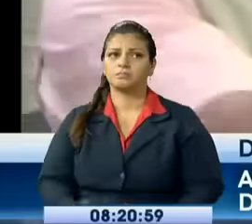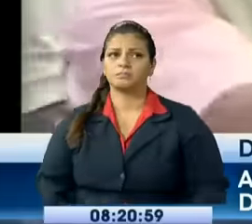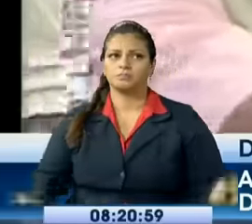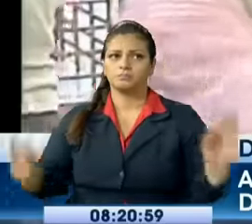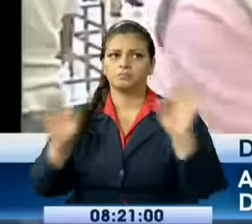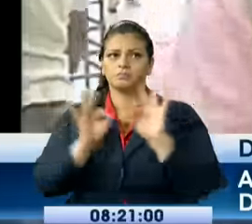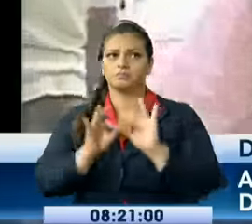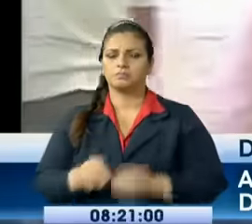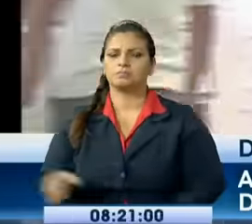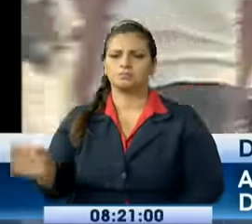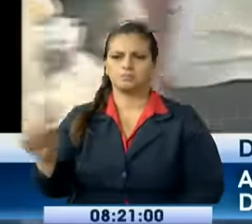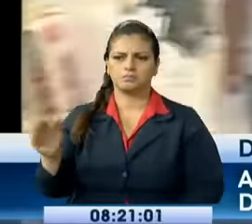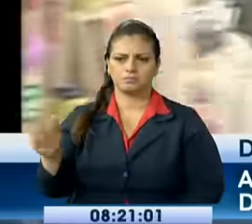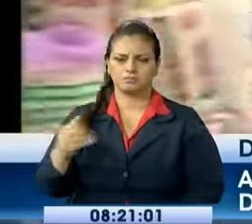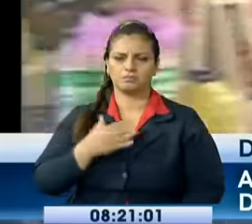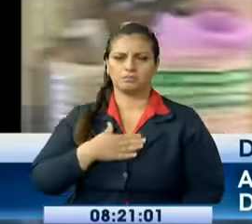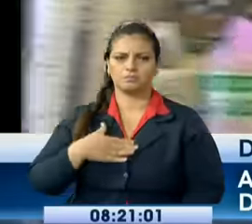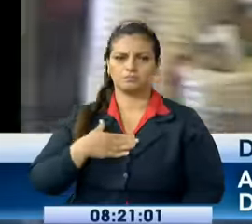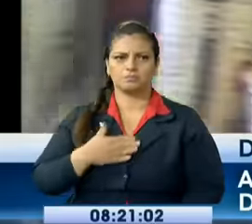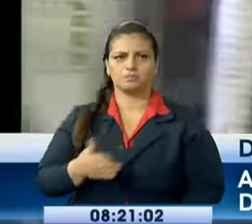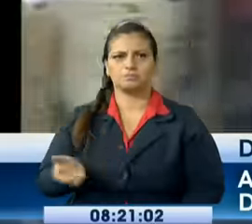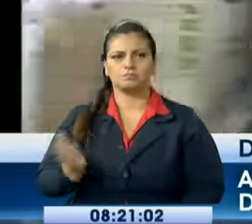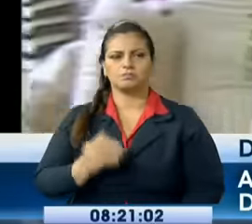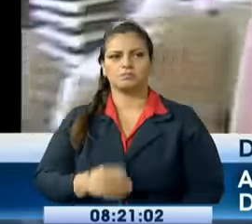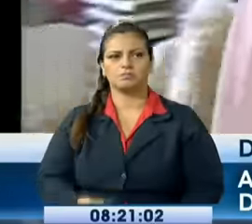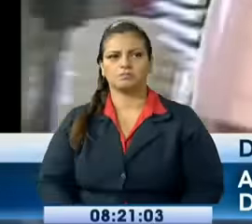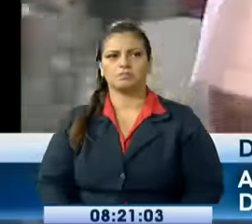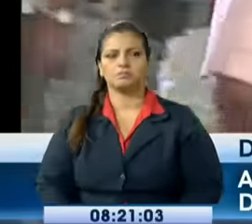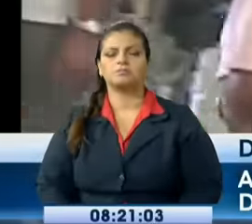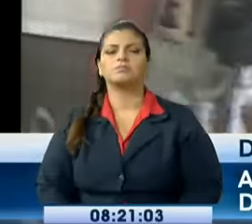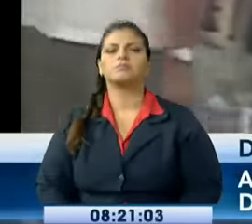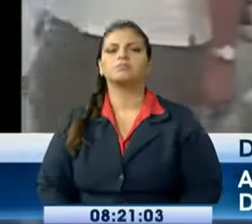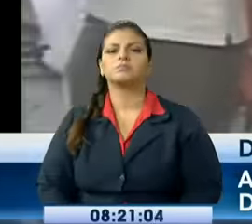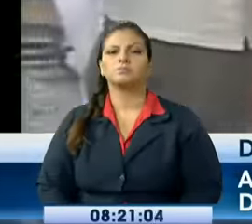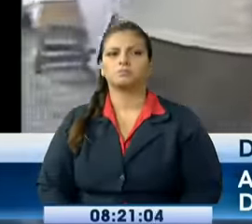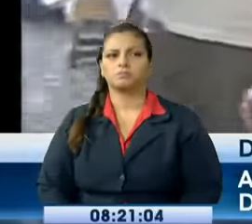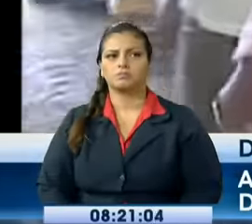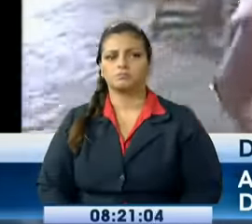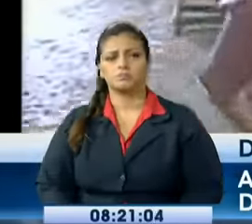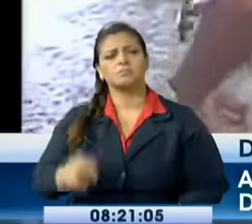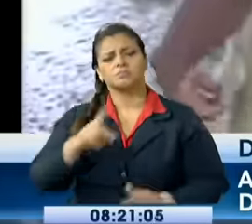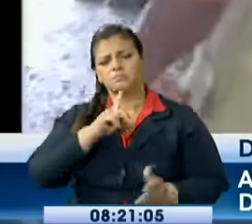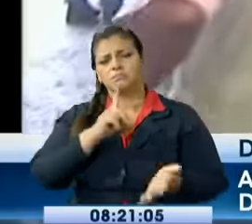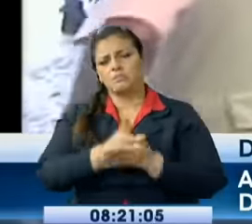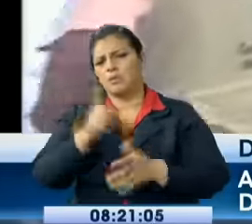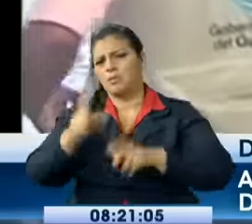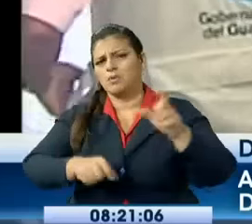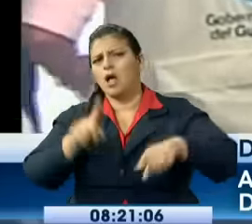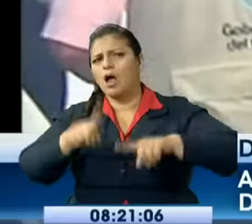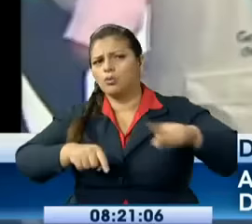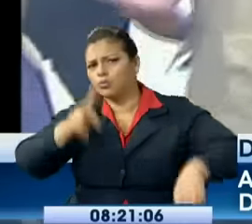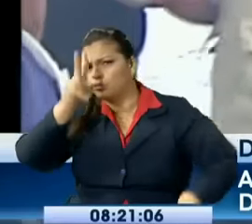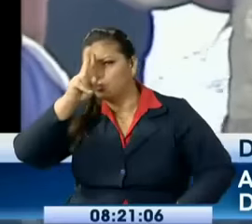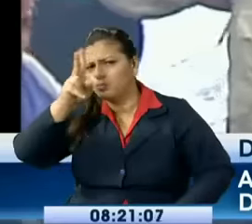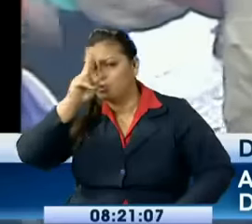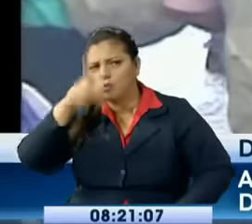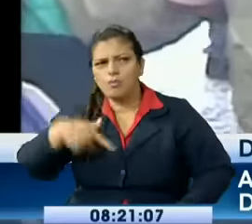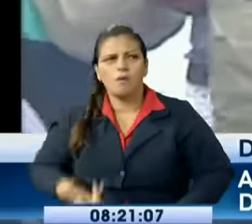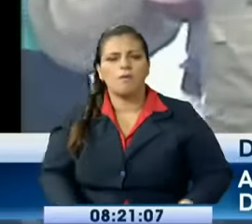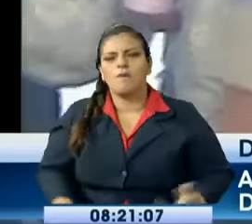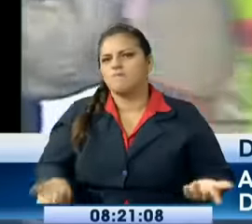Ese es uno de los traspiés que tienen ciertas personas, por ejemplo. Sí, no elevan el precio de ciertas legumbres, pero sin embargo,